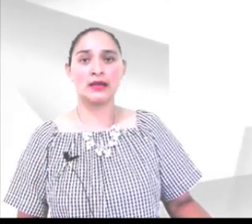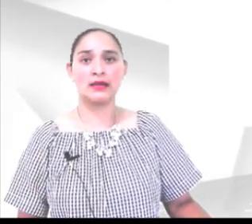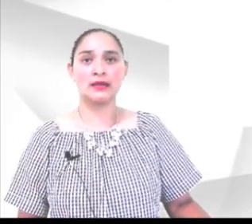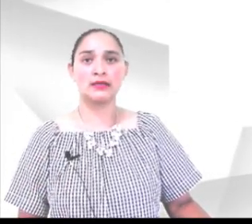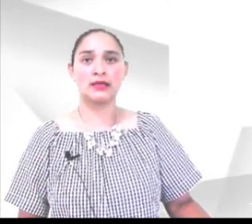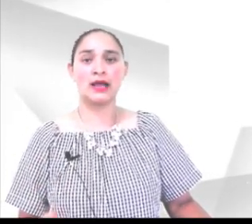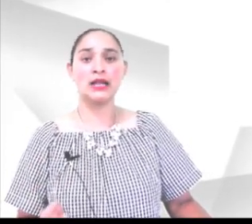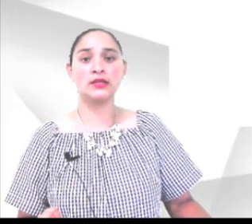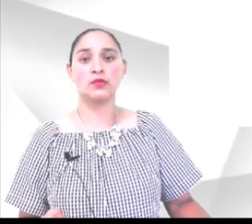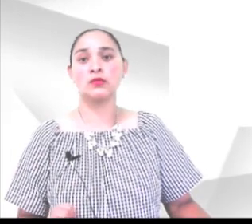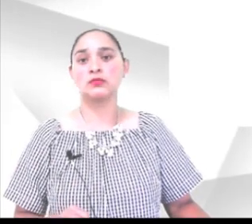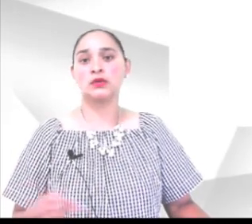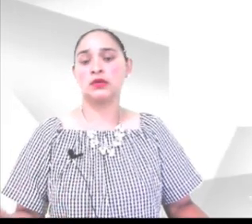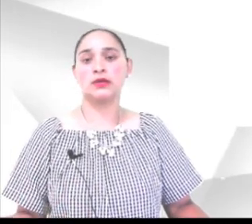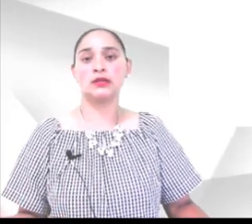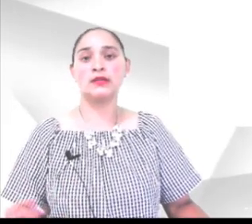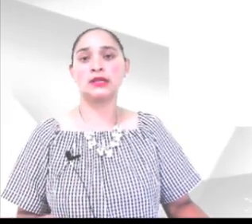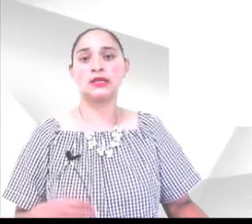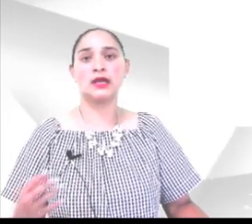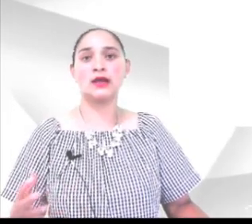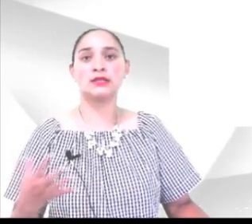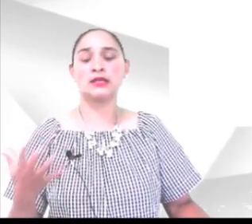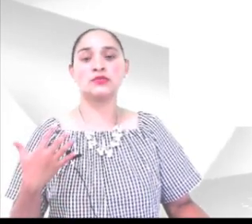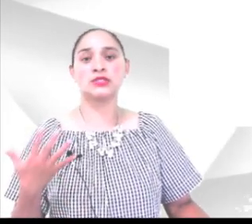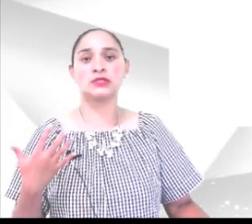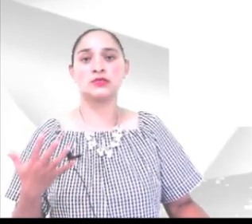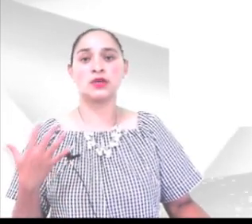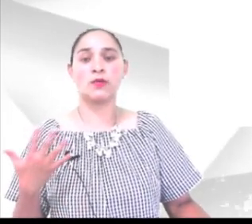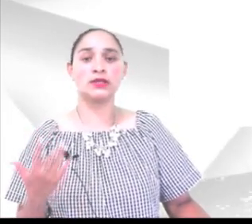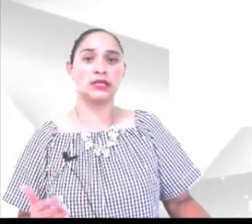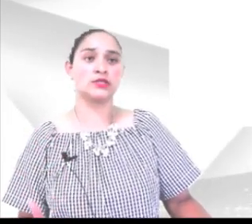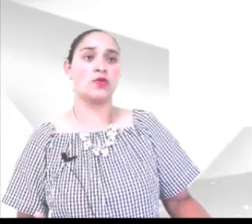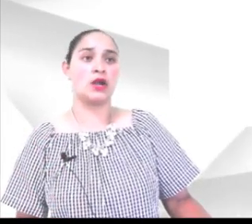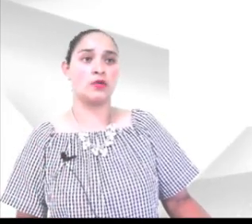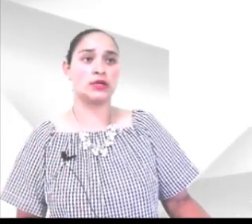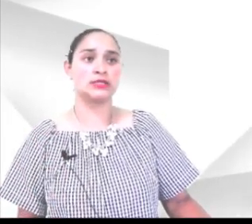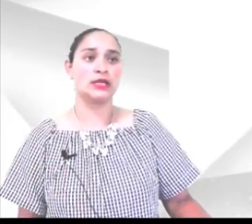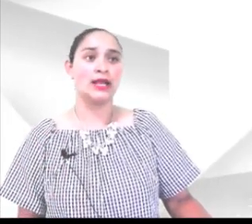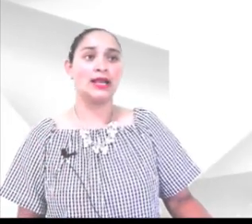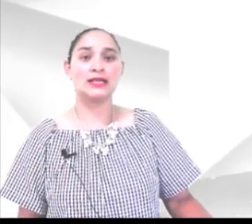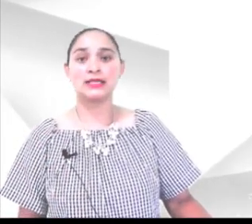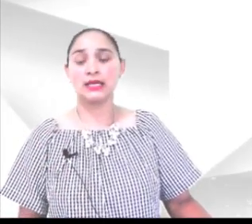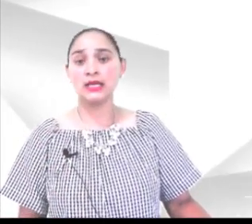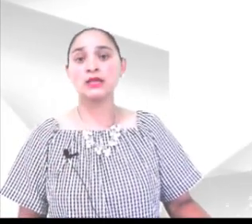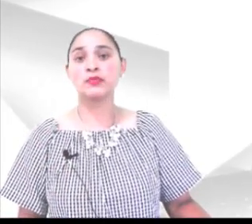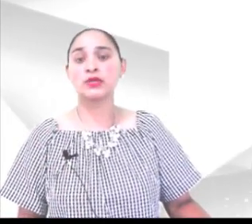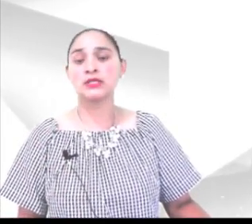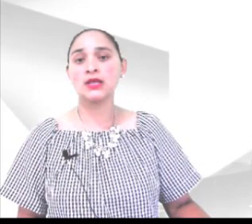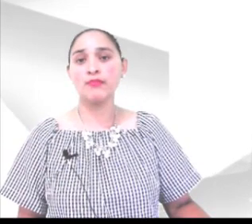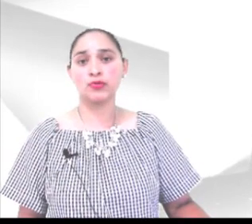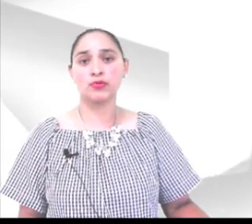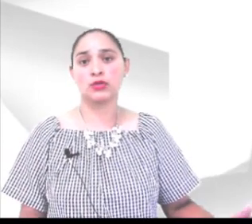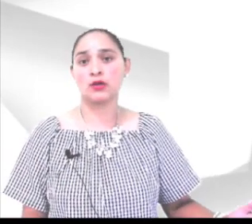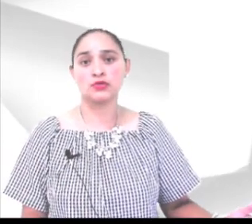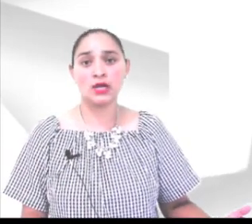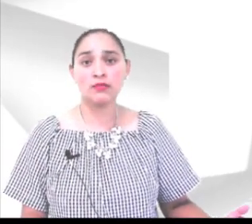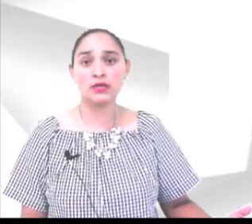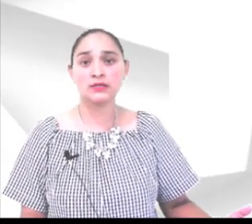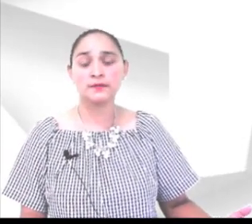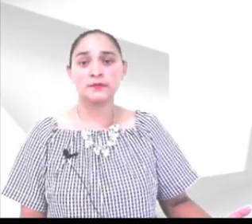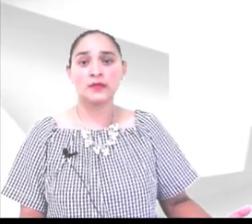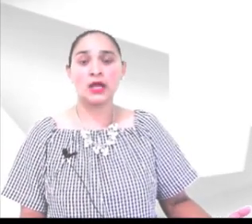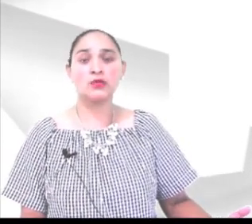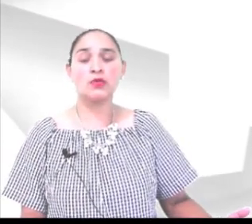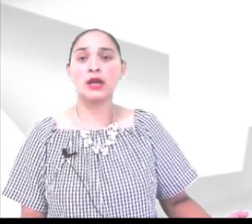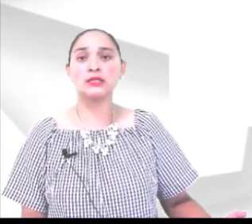sea cálido, ¿verdad? De que ya no se aguanten esos calores. Las sequías, ¿por qué se dan? Por cortar los